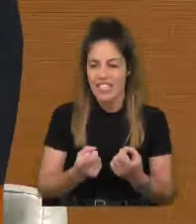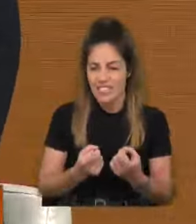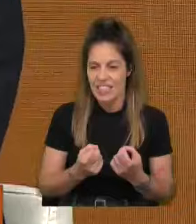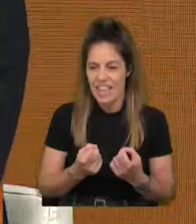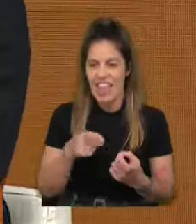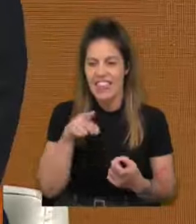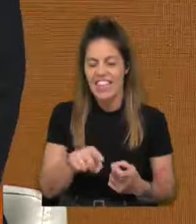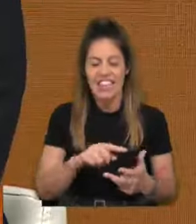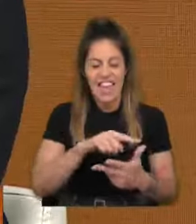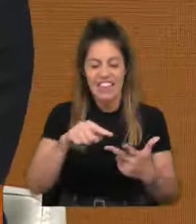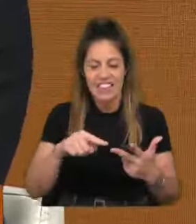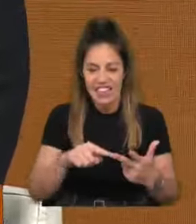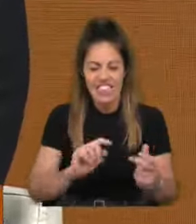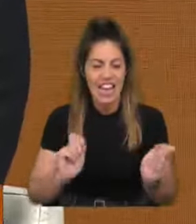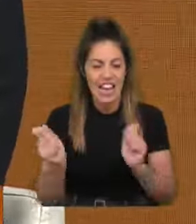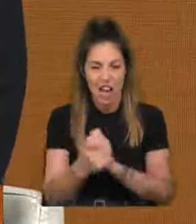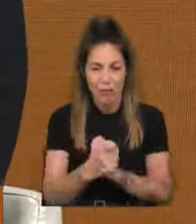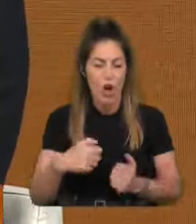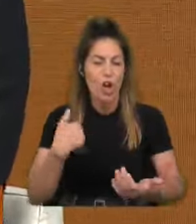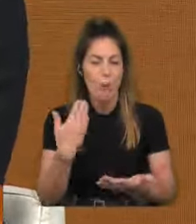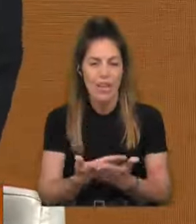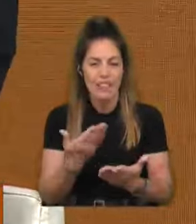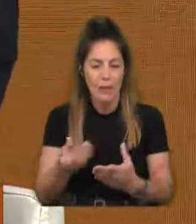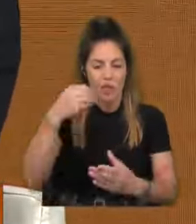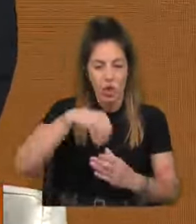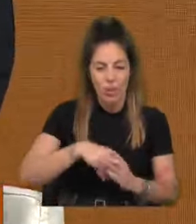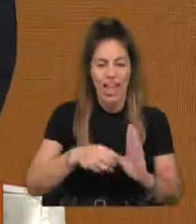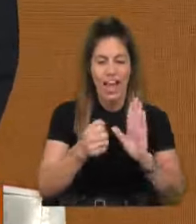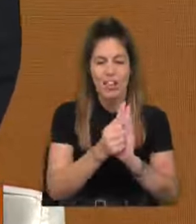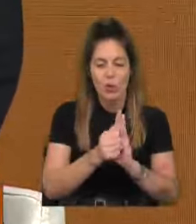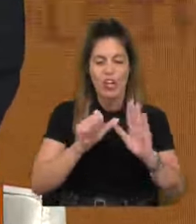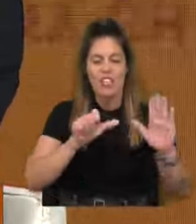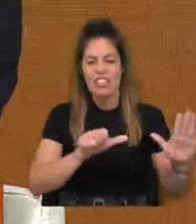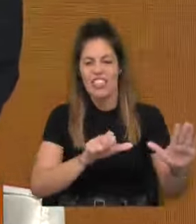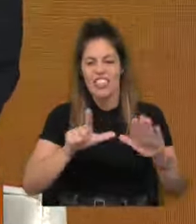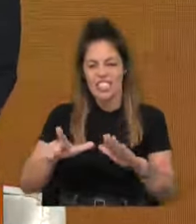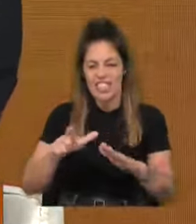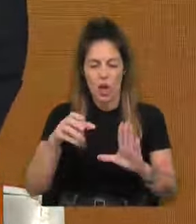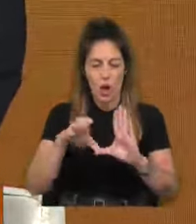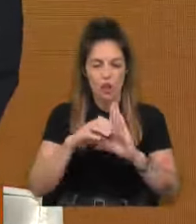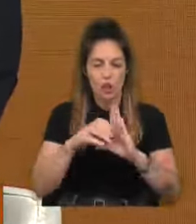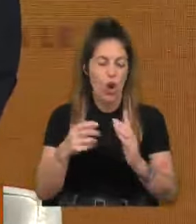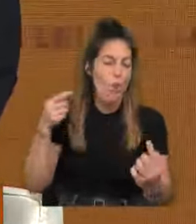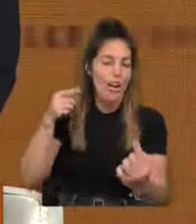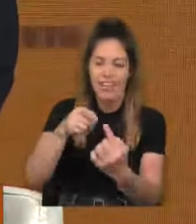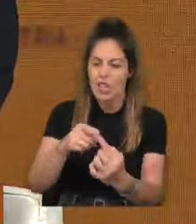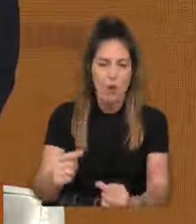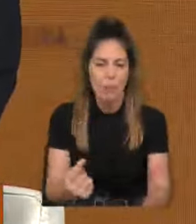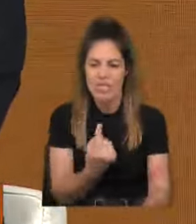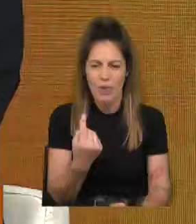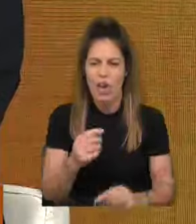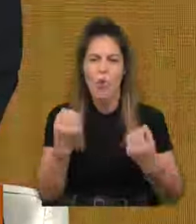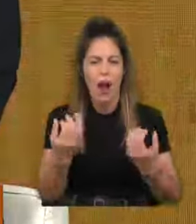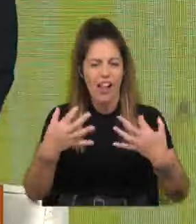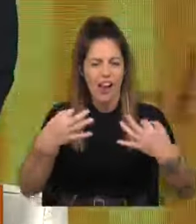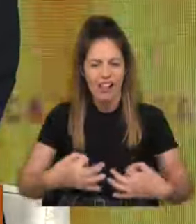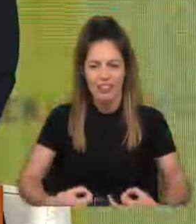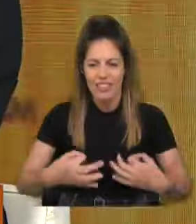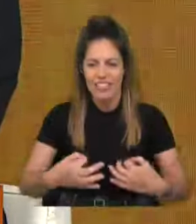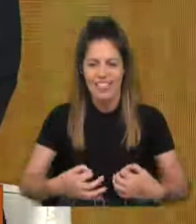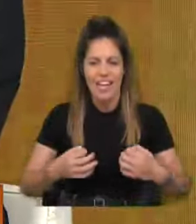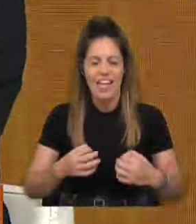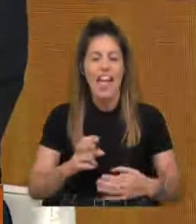de estas tres enmiendas que planteamos incorporar en el artículo 67 de la Constitución Con un objetivo central que es garantizar que la